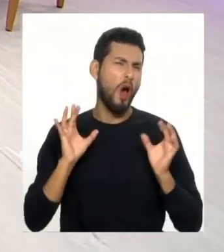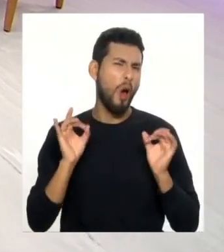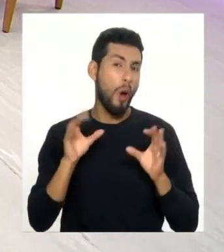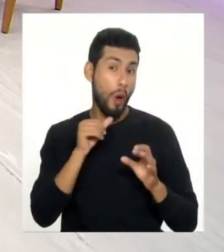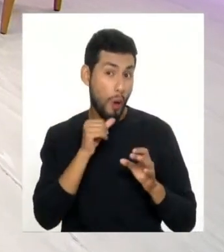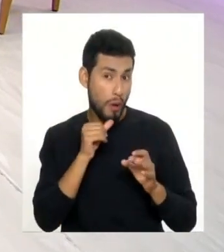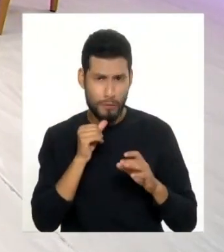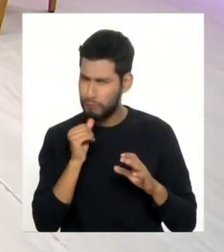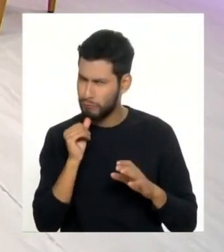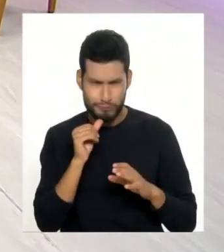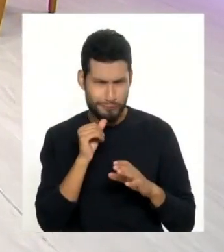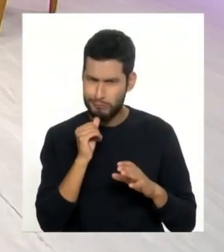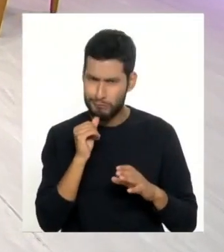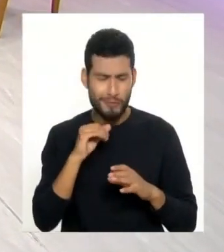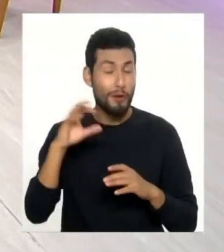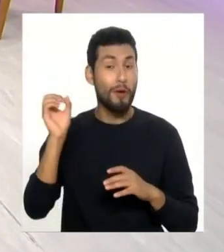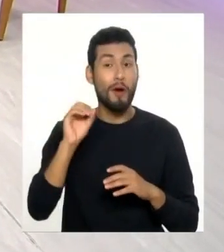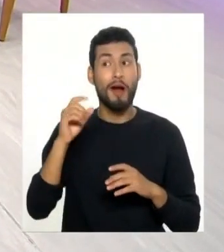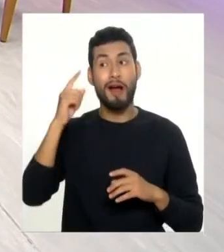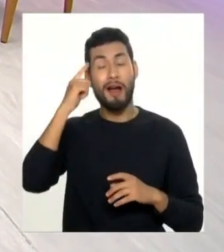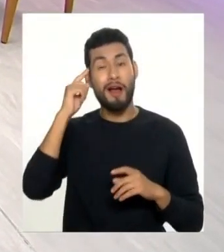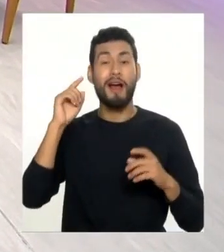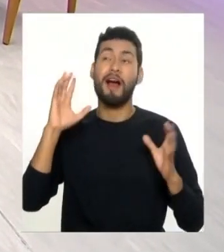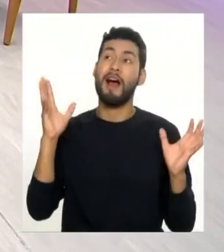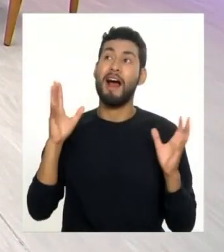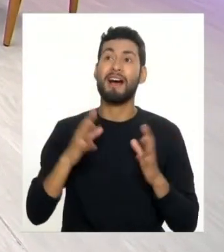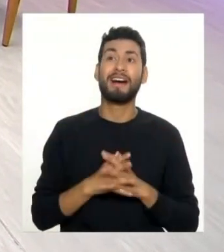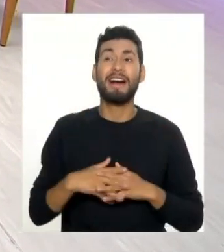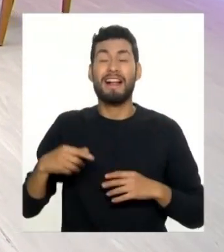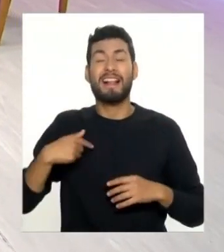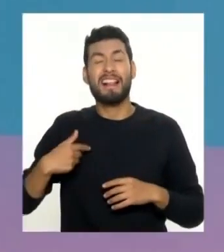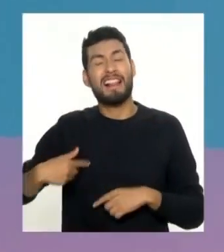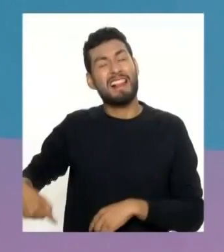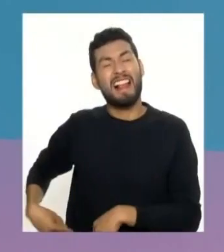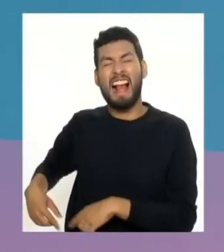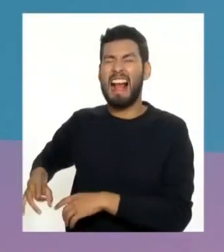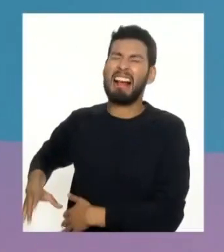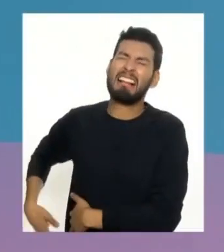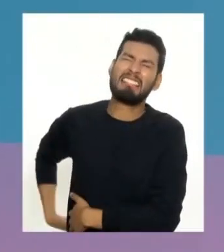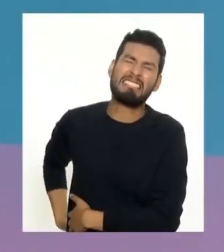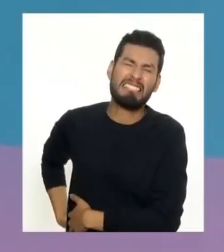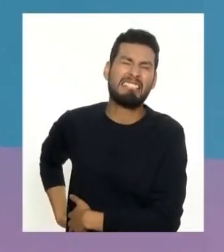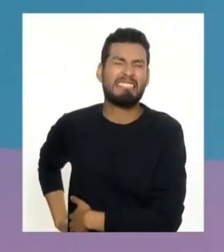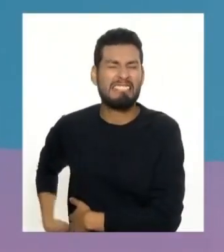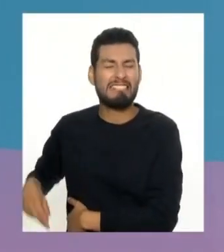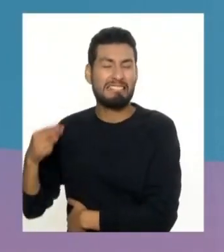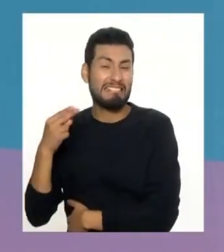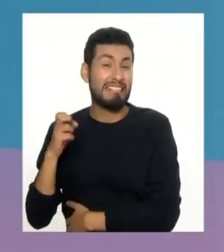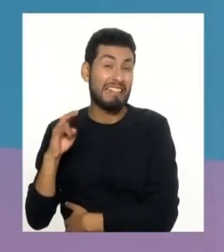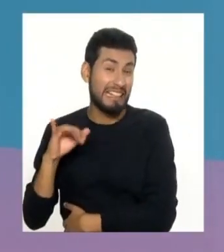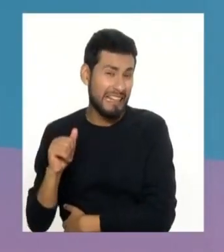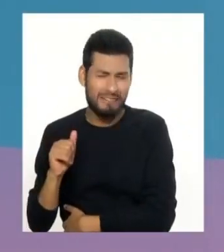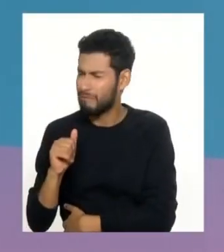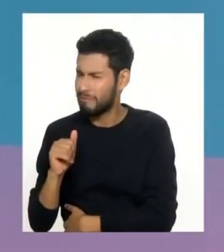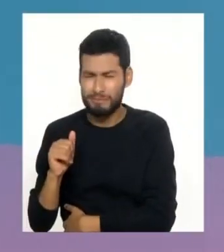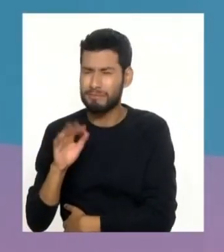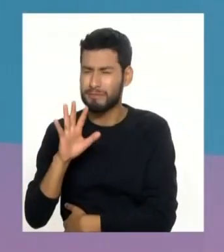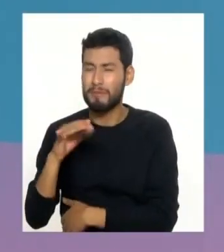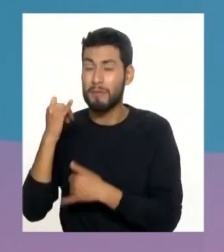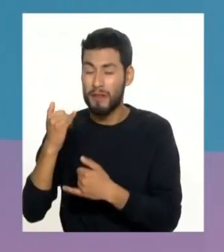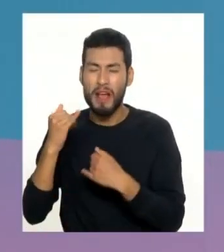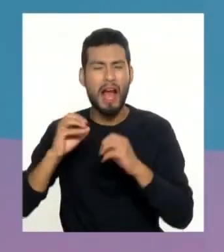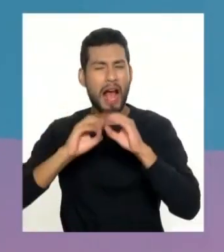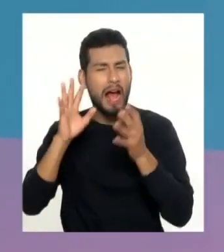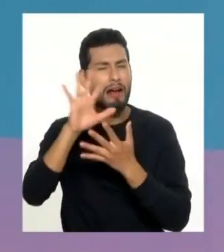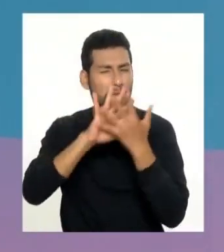así. O a veces también confundimos este dolor de la espalda y decimos, no, tenemos una hernia. Así que hoy día de la mano vamos a aprender